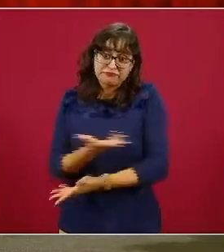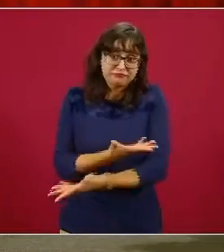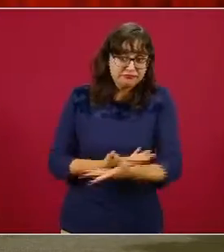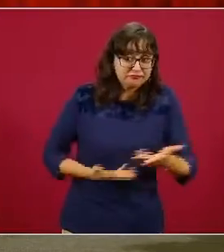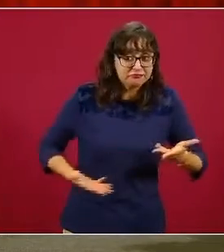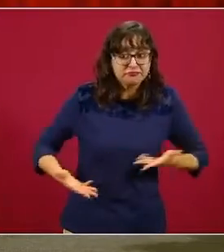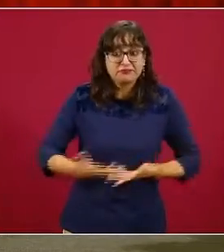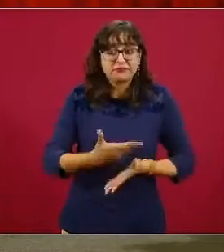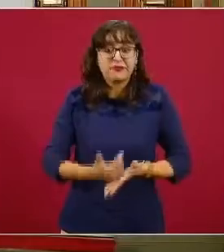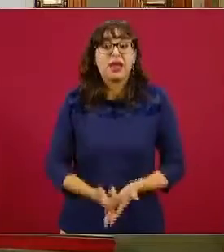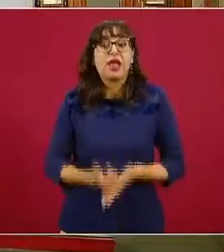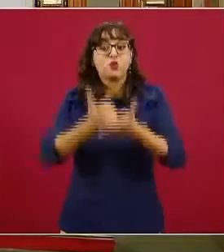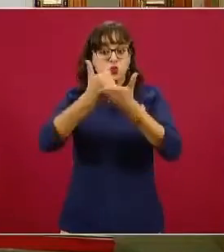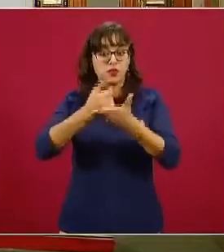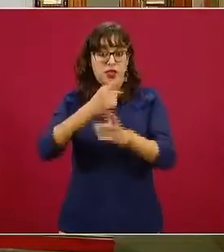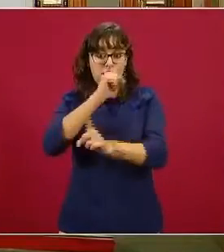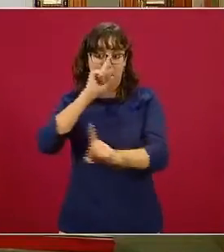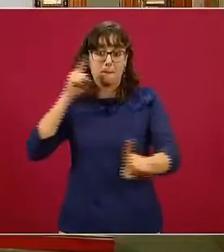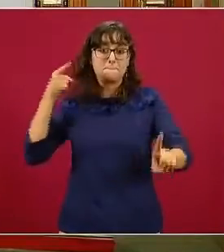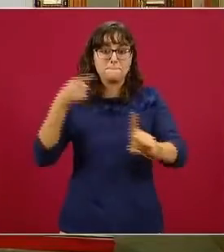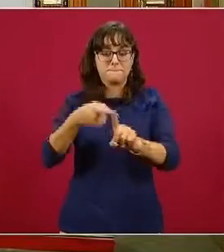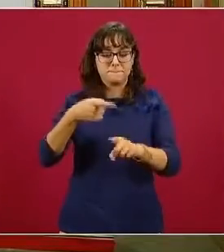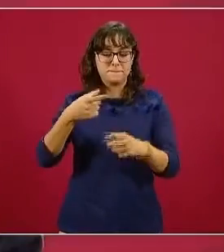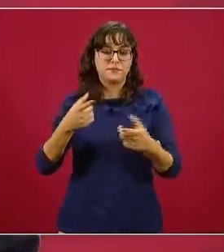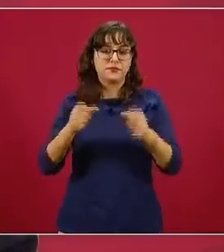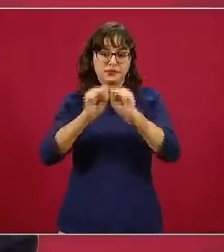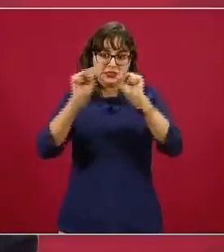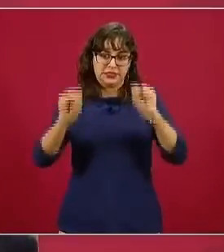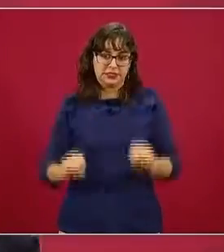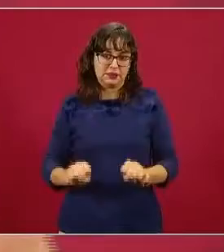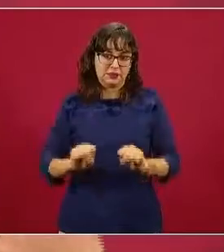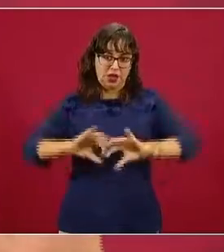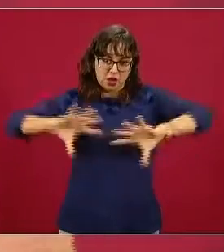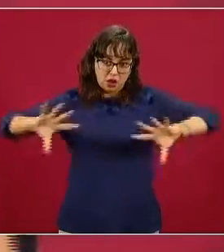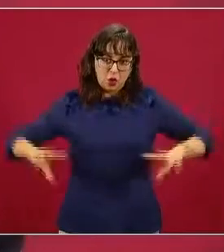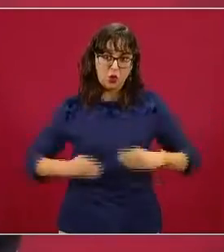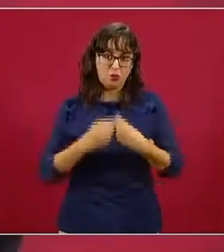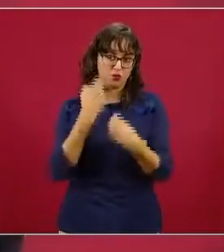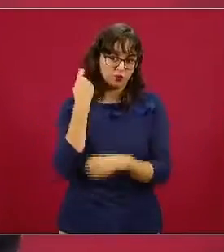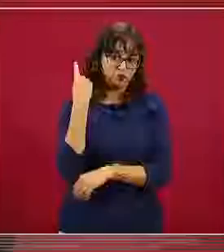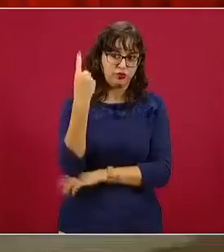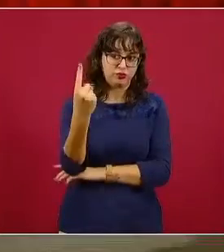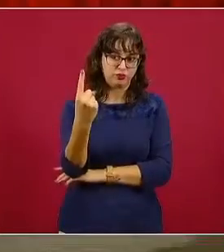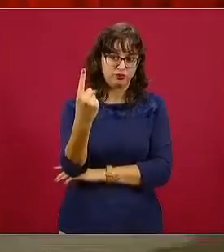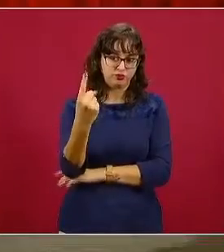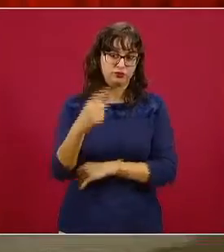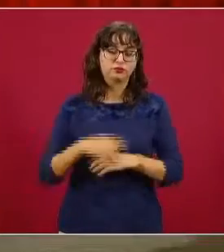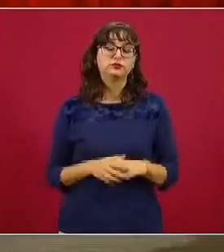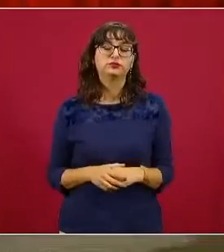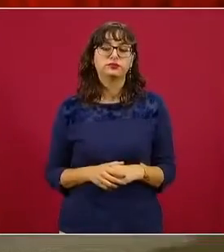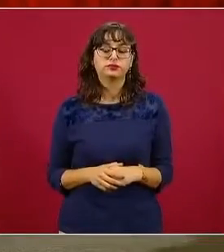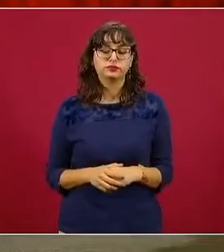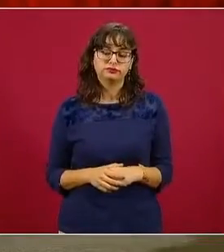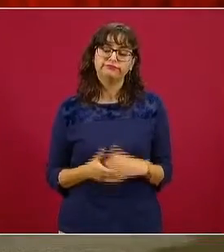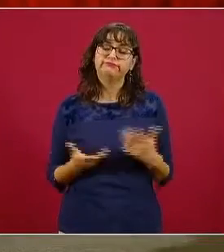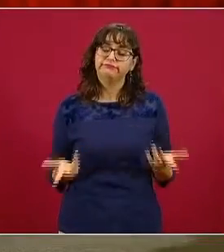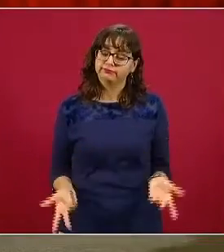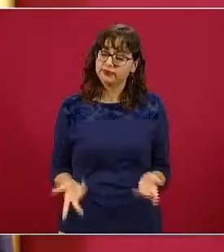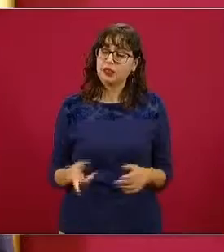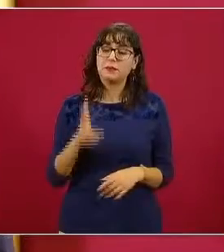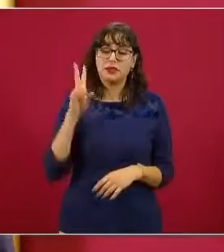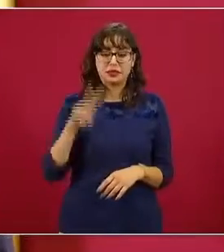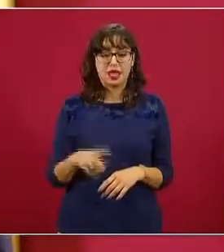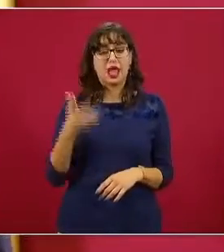pieza fundamental para tener un sistema universal de salud. Otros componentes, desde luego, que implican enormes